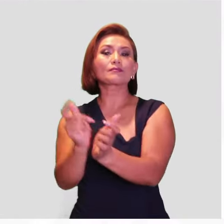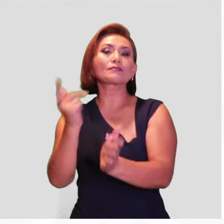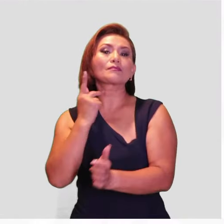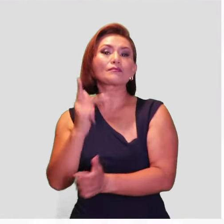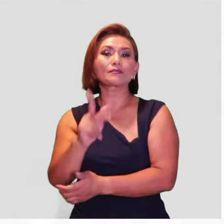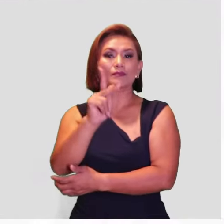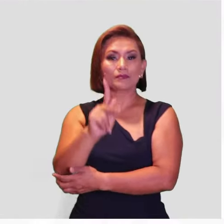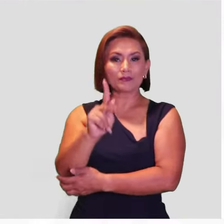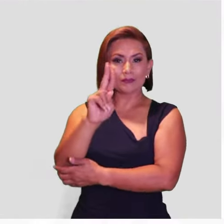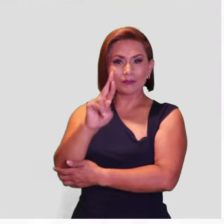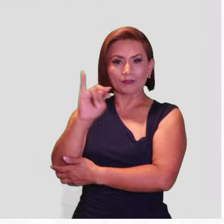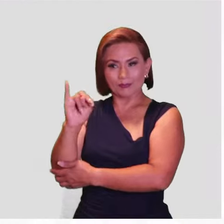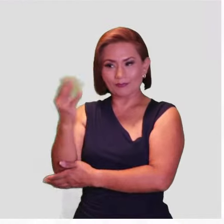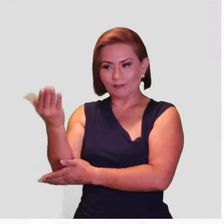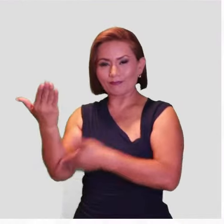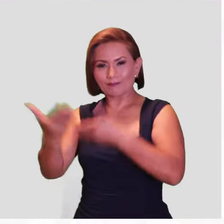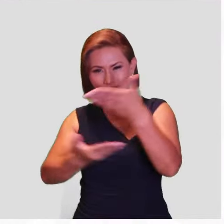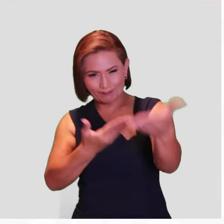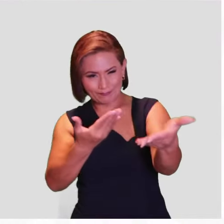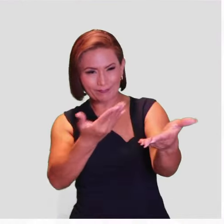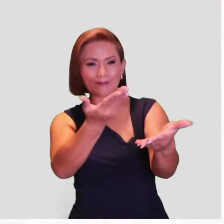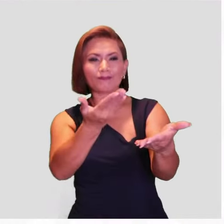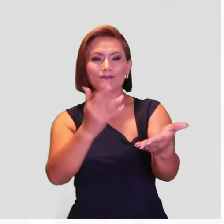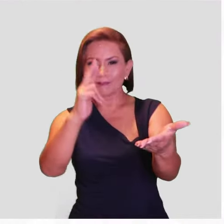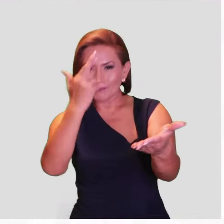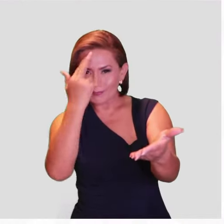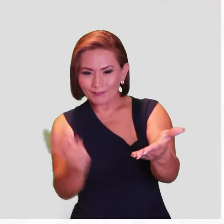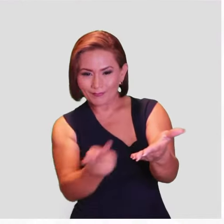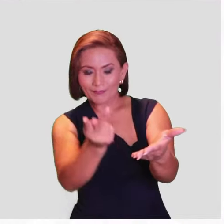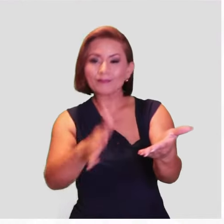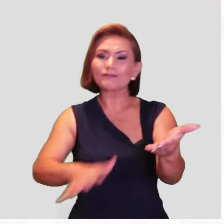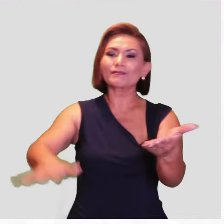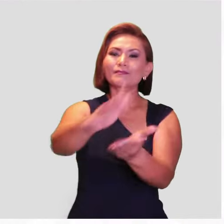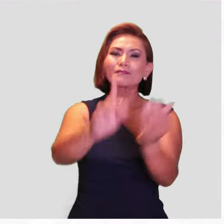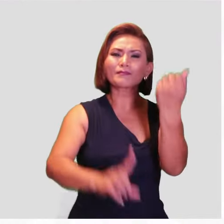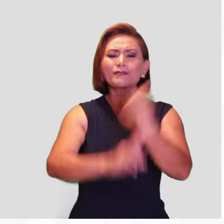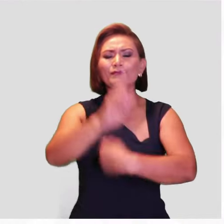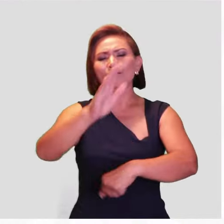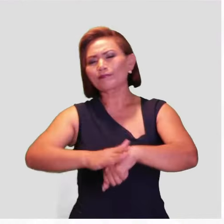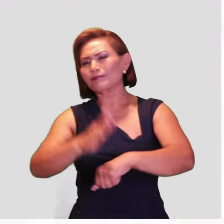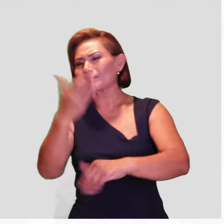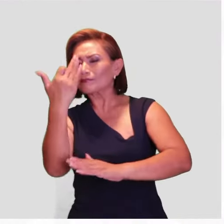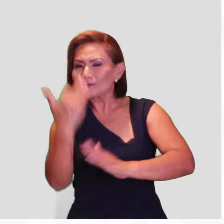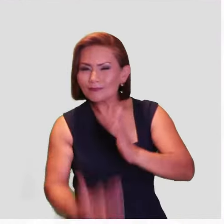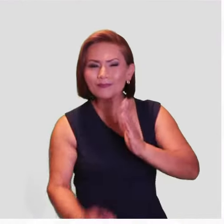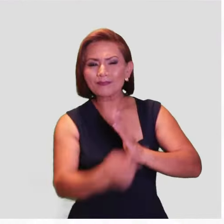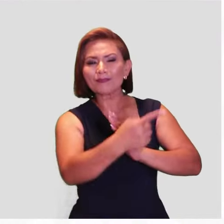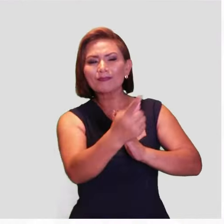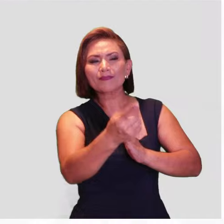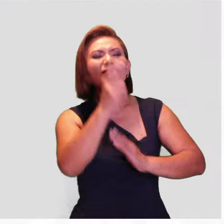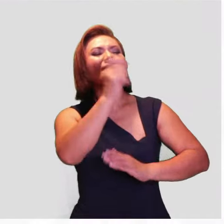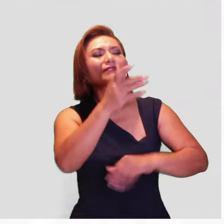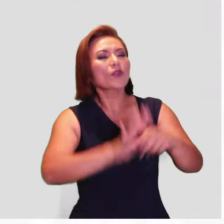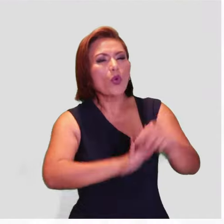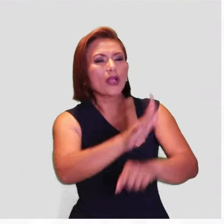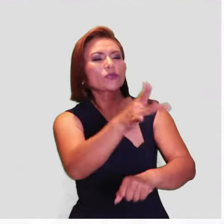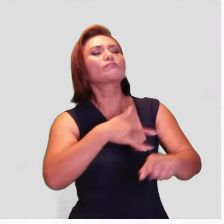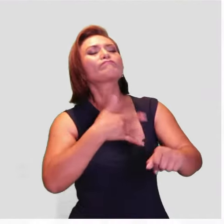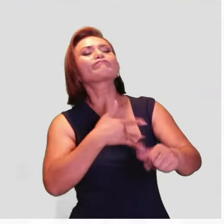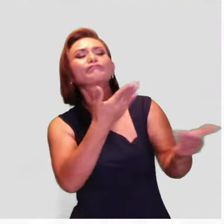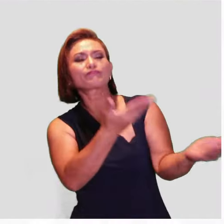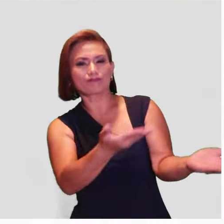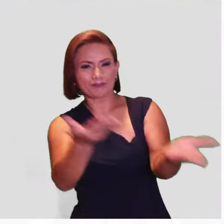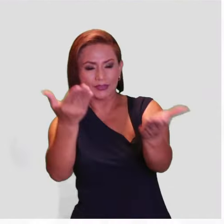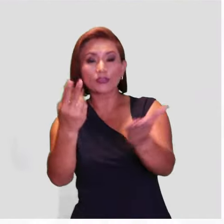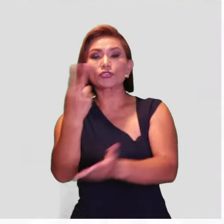Candidata, el planteamiento a responder: ¿cuáles son los principales problemas o necesidades del municipio de San Juan del Río?